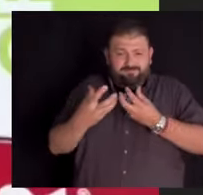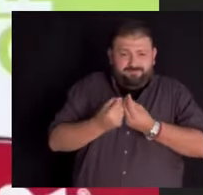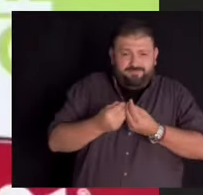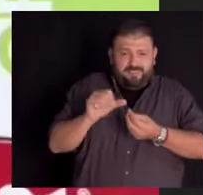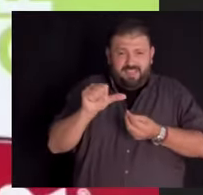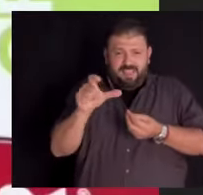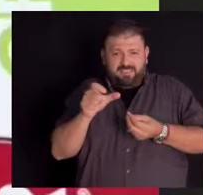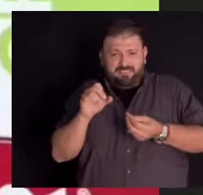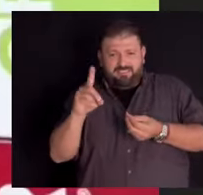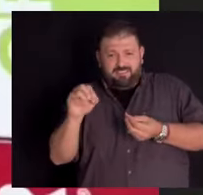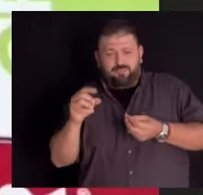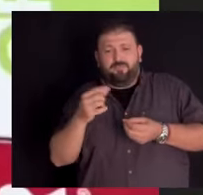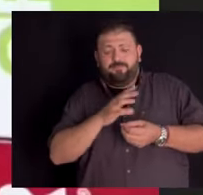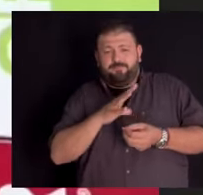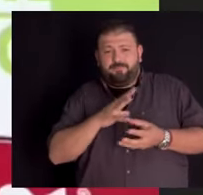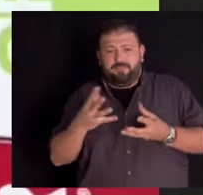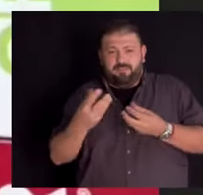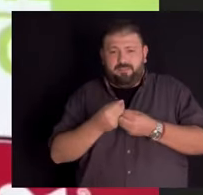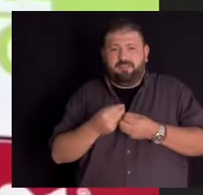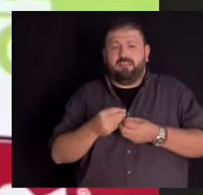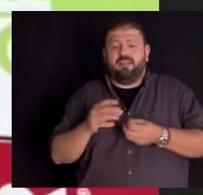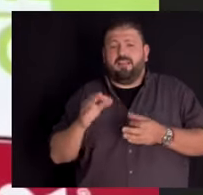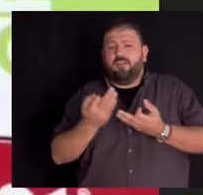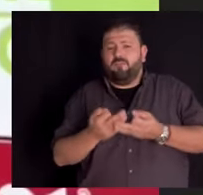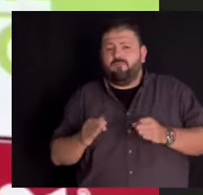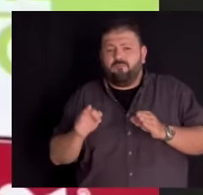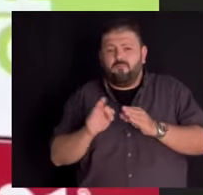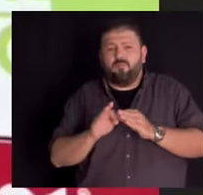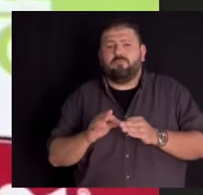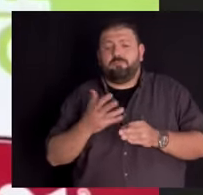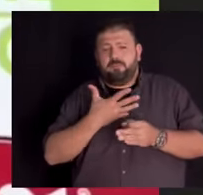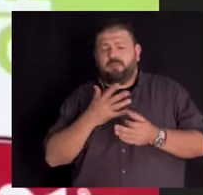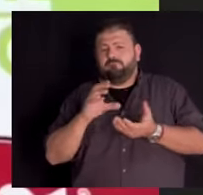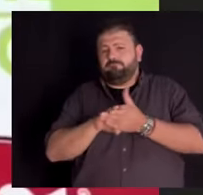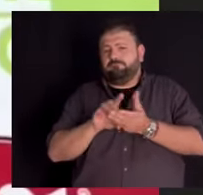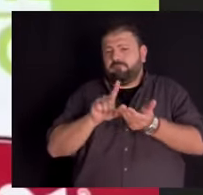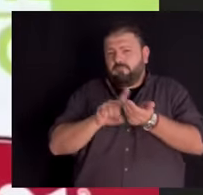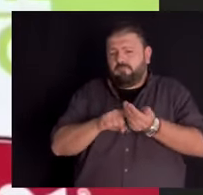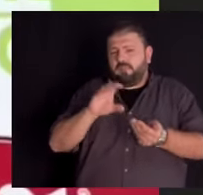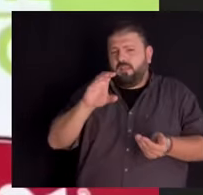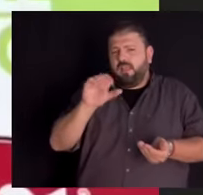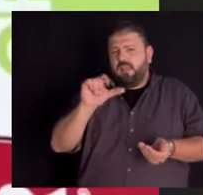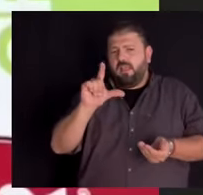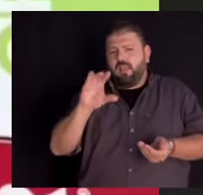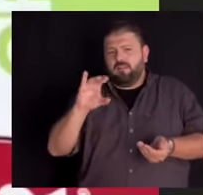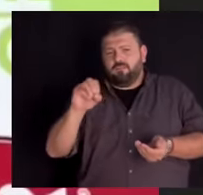están contenidos en el Optimus en forma de pantotenato de calcio, y